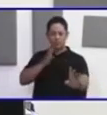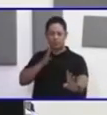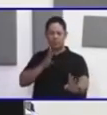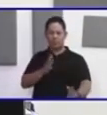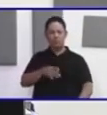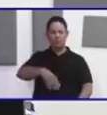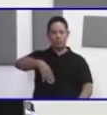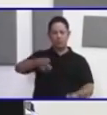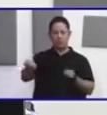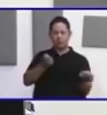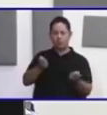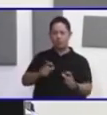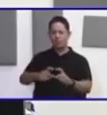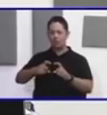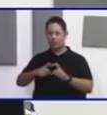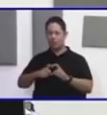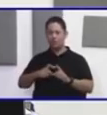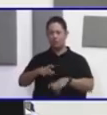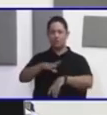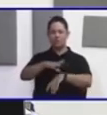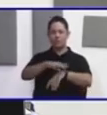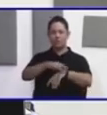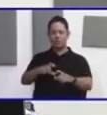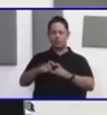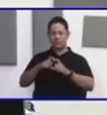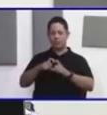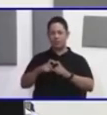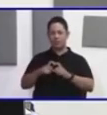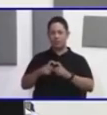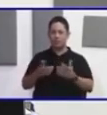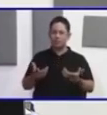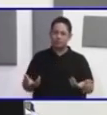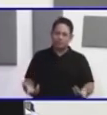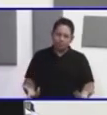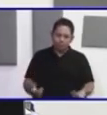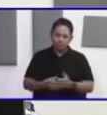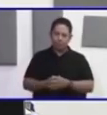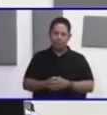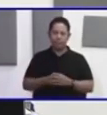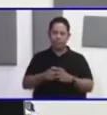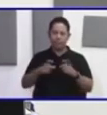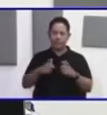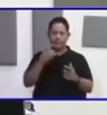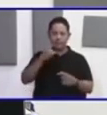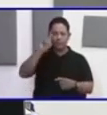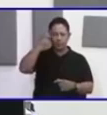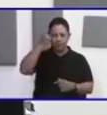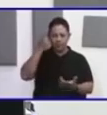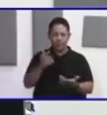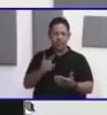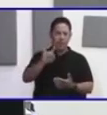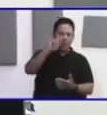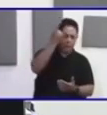documento tan importante como el seguro obligatorio no está al día por las excepciones que ha dado el gobierno en